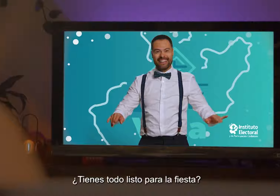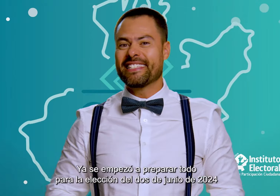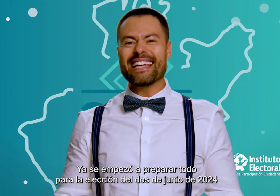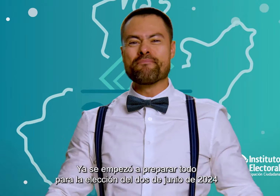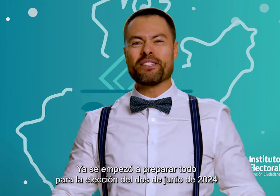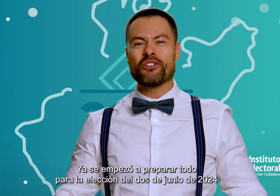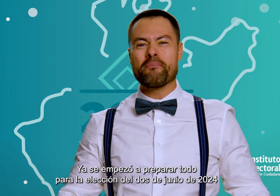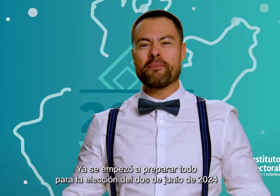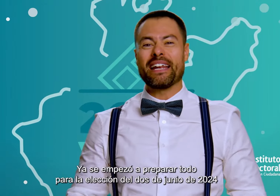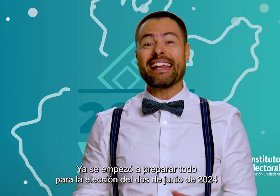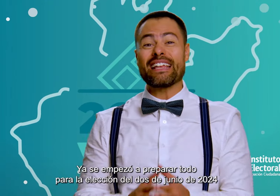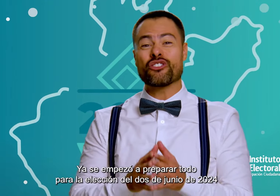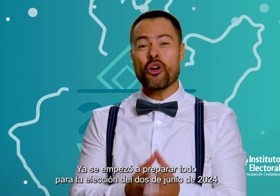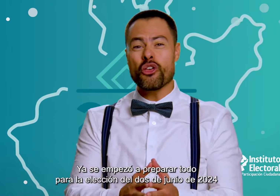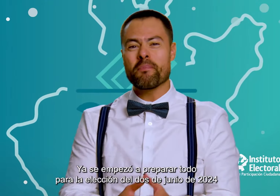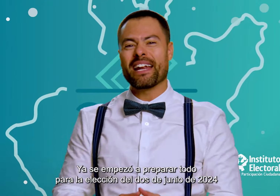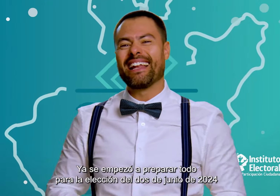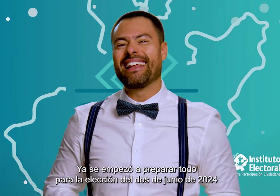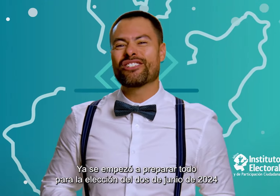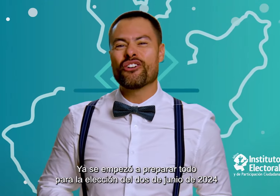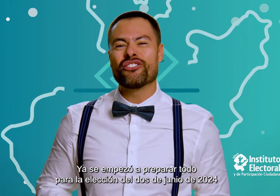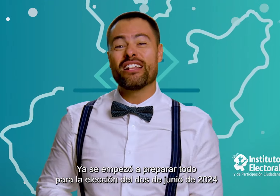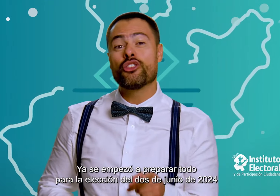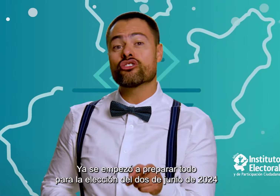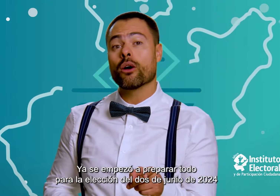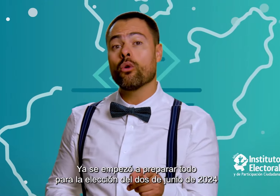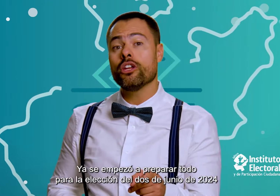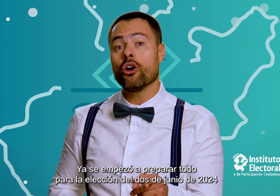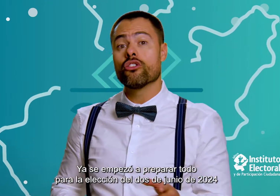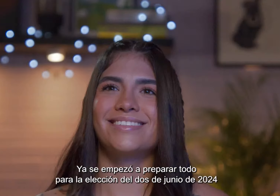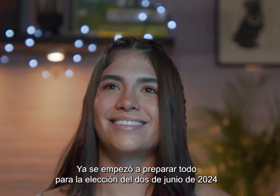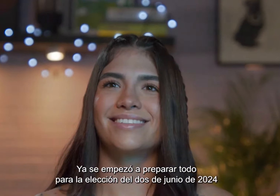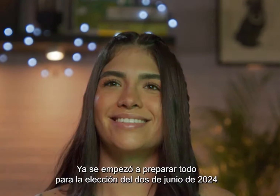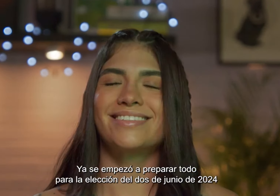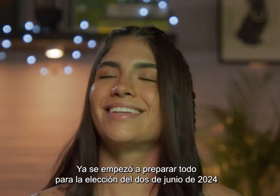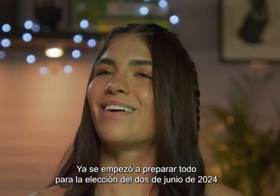fiesta ya se empezó a preparar todo para a la elección del 2 de junio de 2020